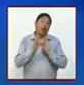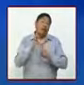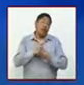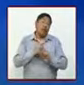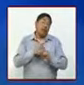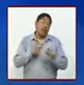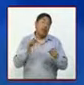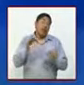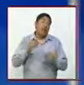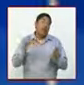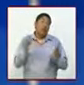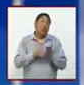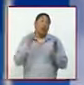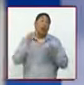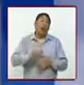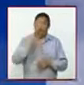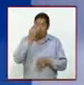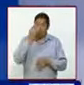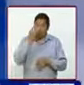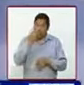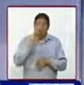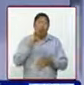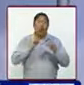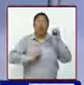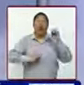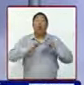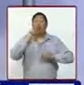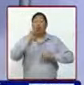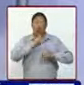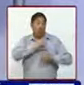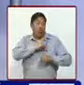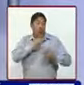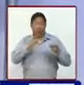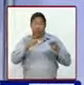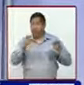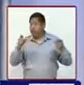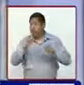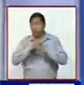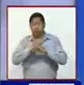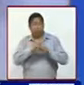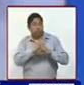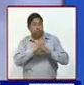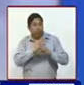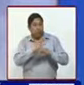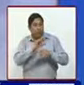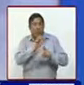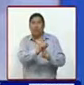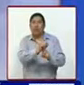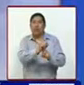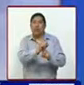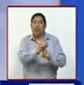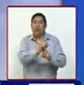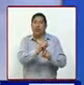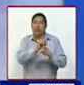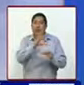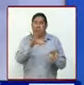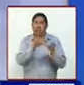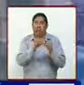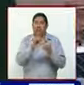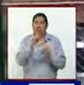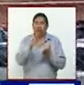lucha contra el narcotráfico. En Oruro se realizaron 4 operativos con un golpe al narcotráfico de aproximadamente $1 millón.